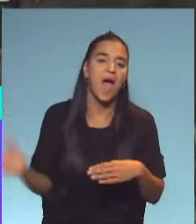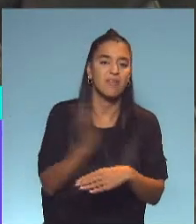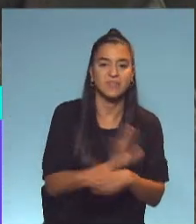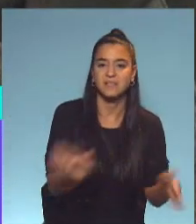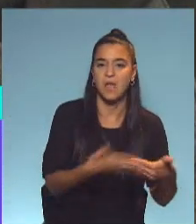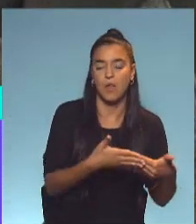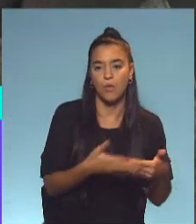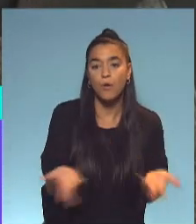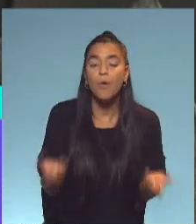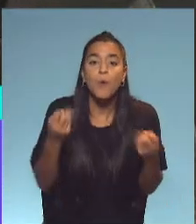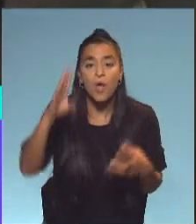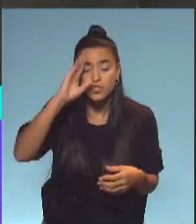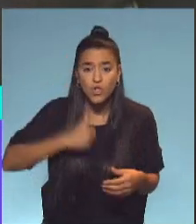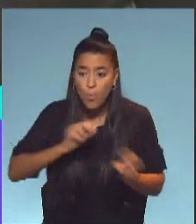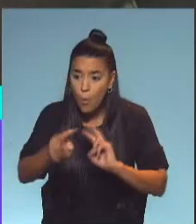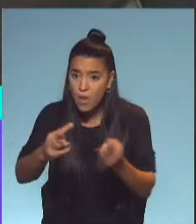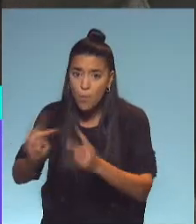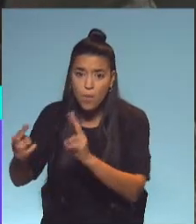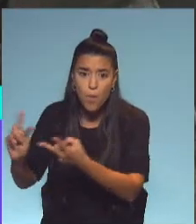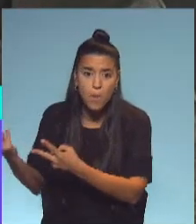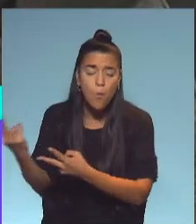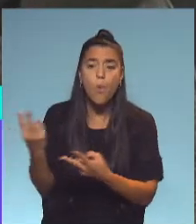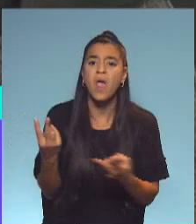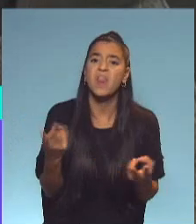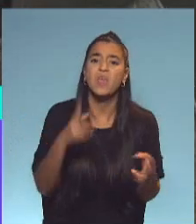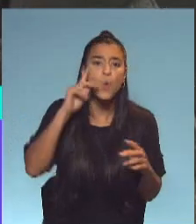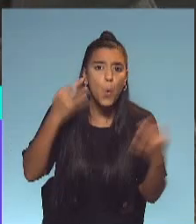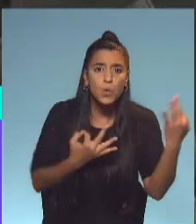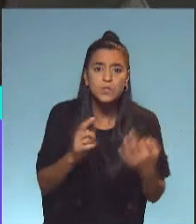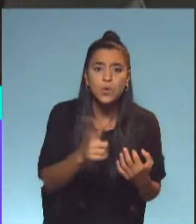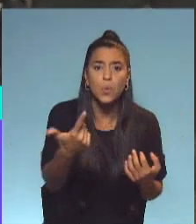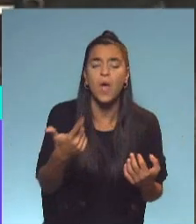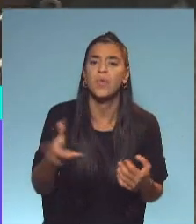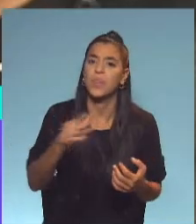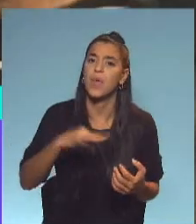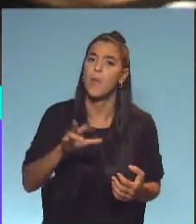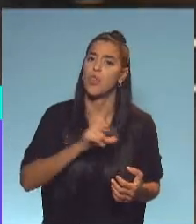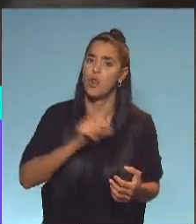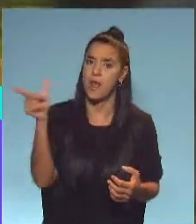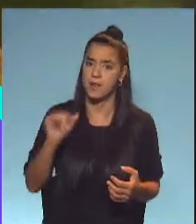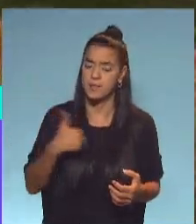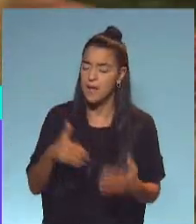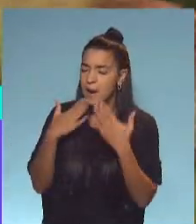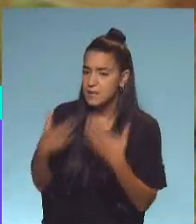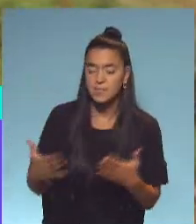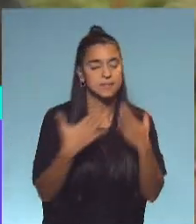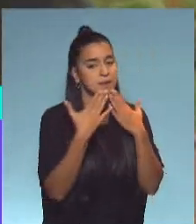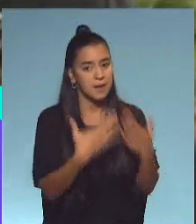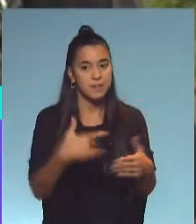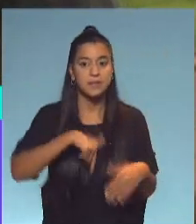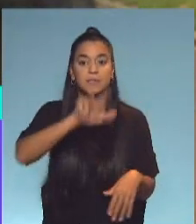muchos veteranos sin recibir justicia y eso duele, tiene que dolerle a toda Argentina. Gracias. Gracias a vos. A 39 años,